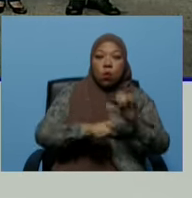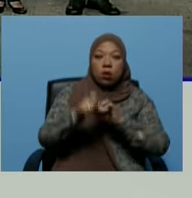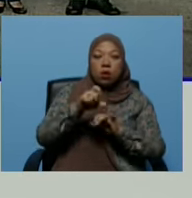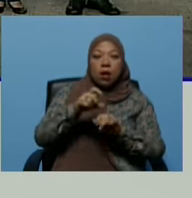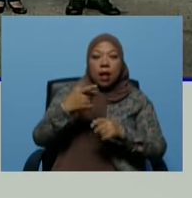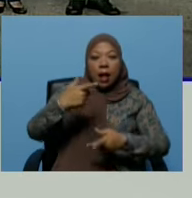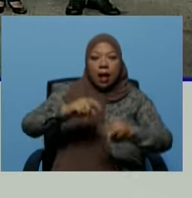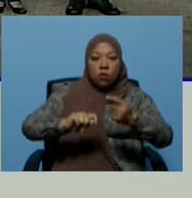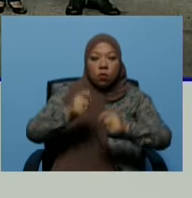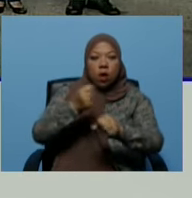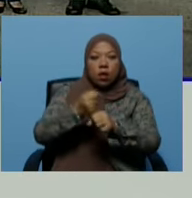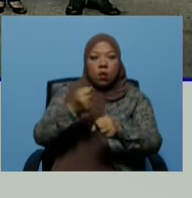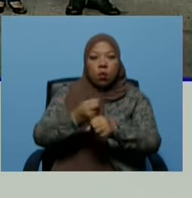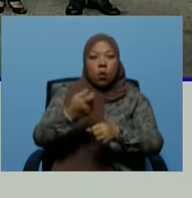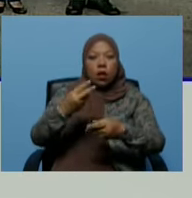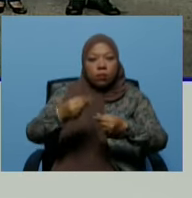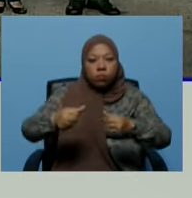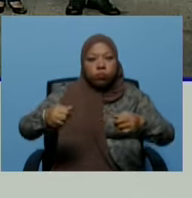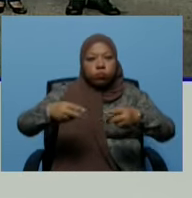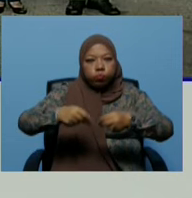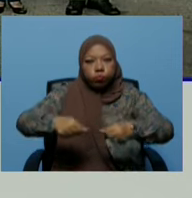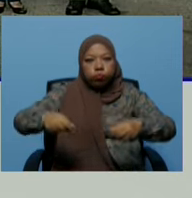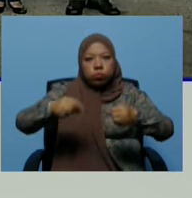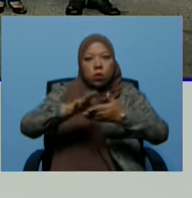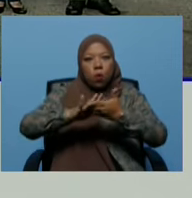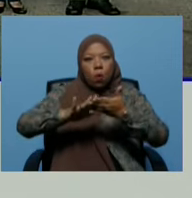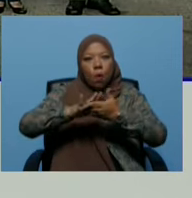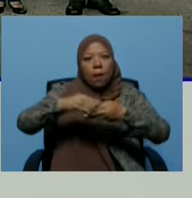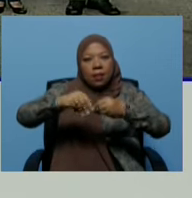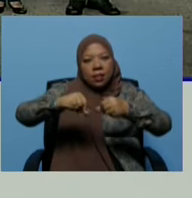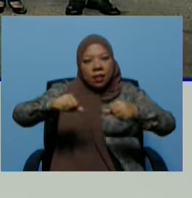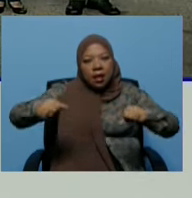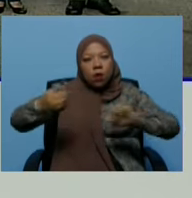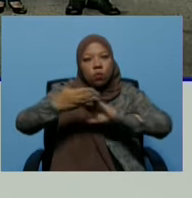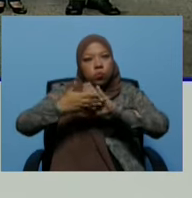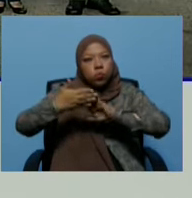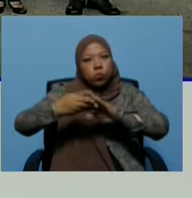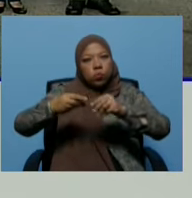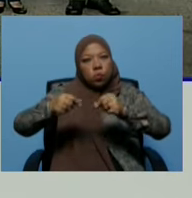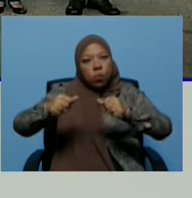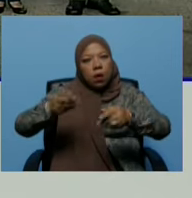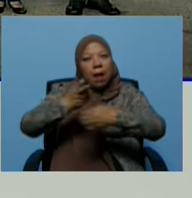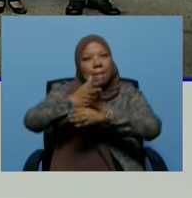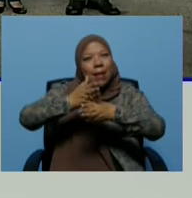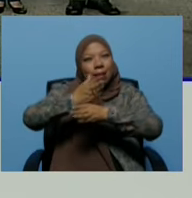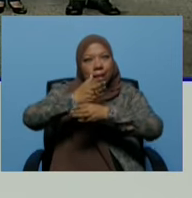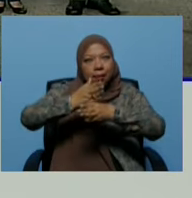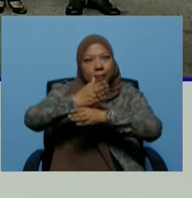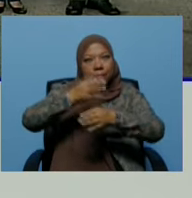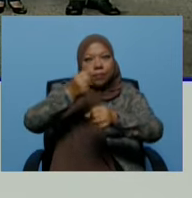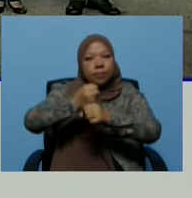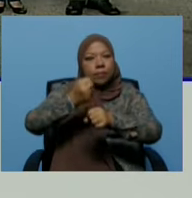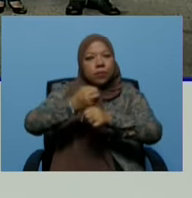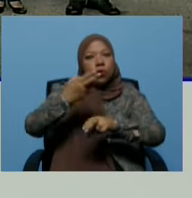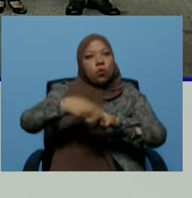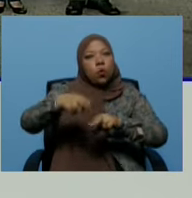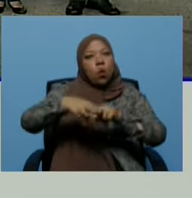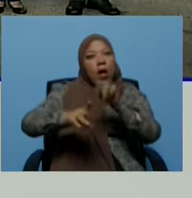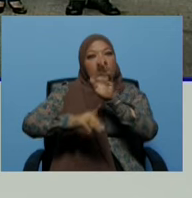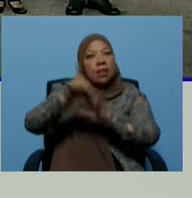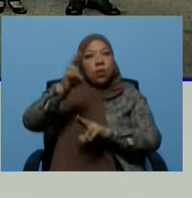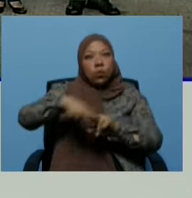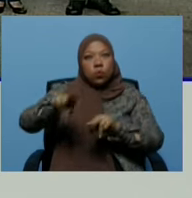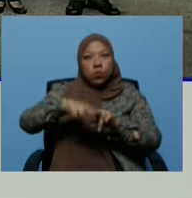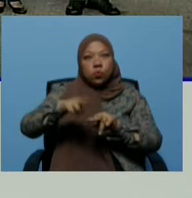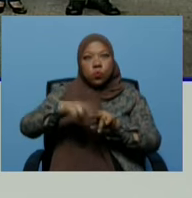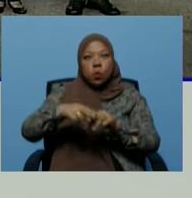las manos, trabajar con el barro, trabajar con plastilina, trabajar con la madera, porque el desarrollo de las